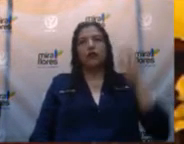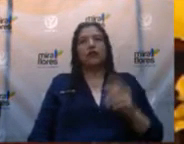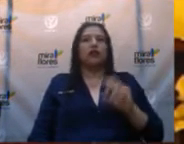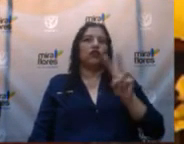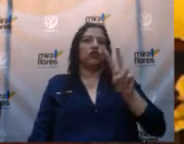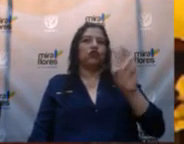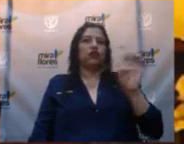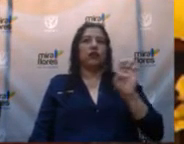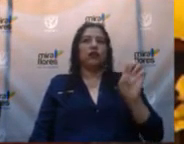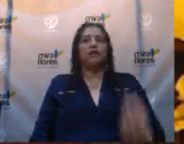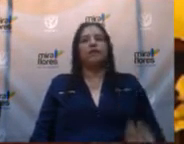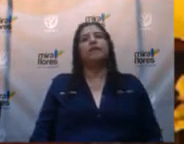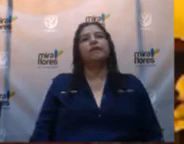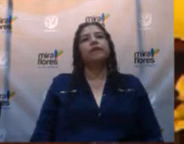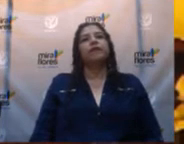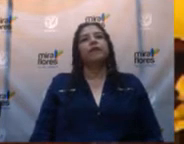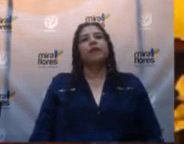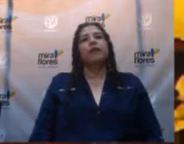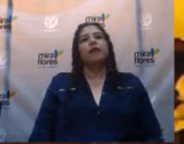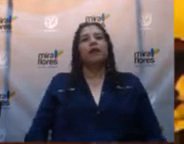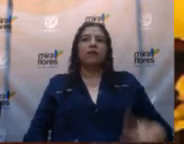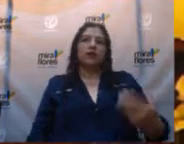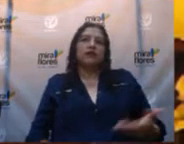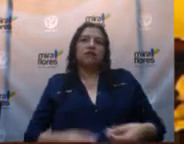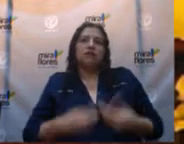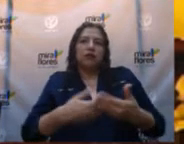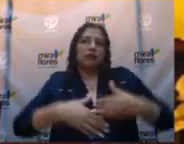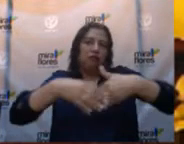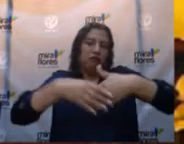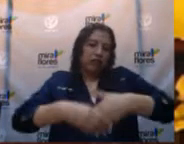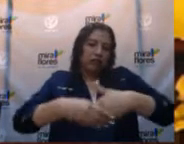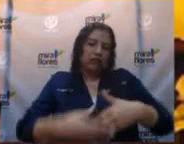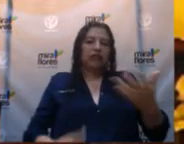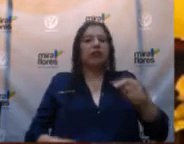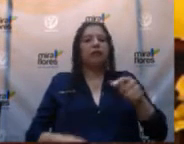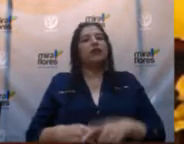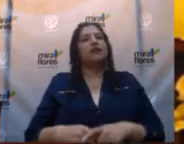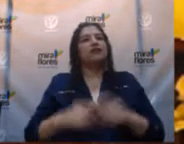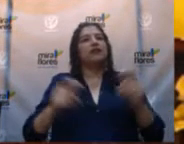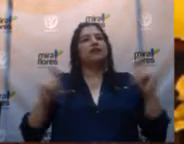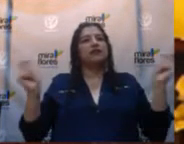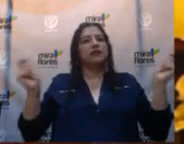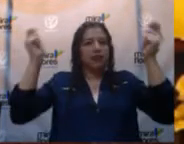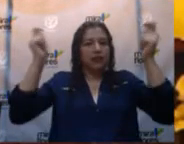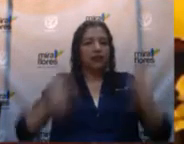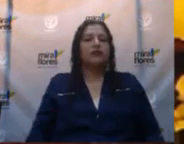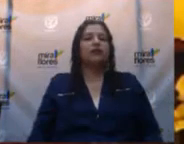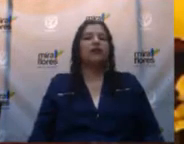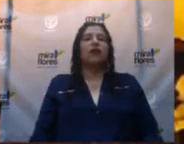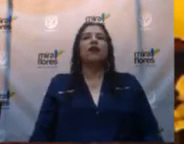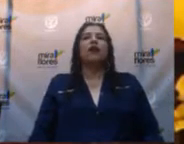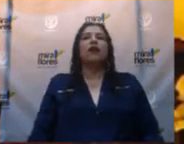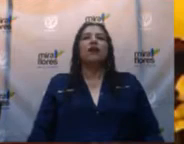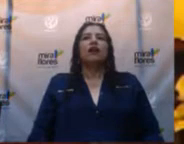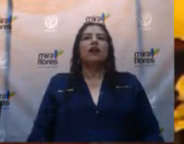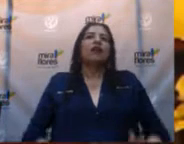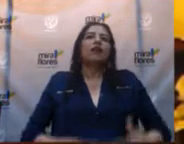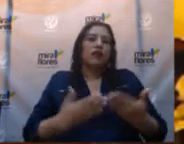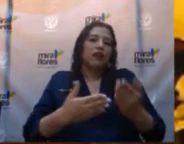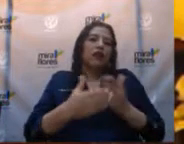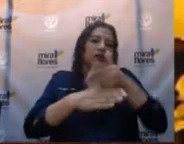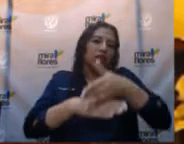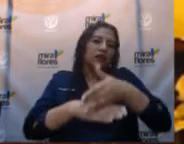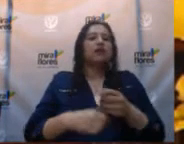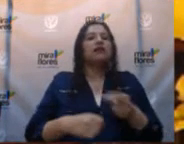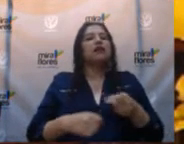enero. Reitero a usted mis felicitaciones por tan grato acontecimiento y apreciaré mucho por intermedio suyo